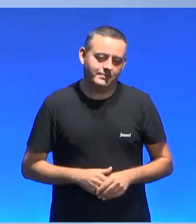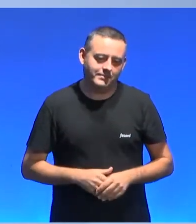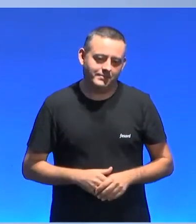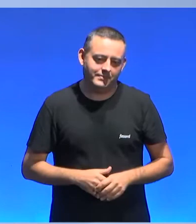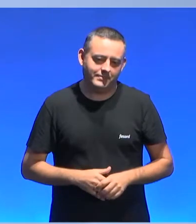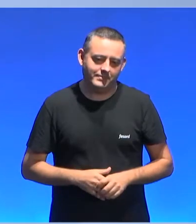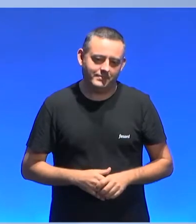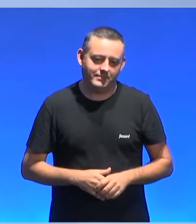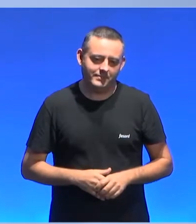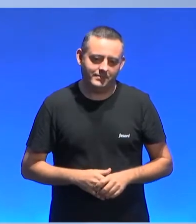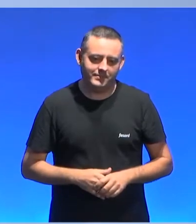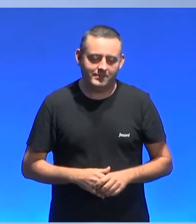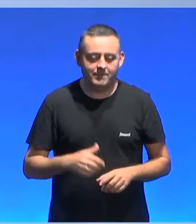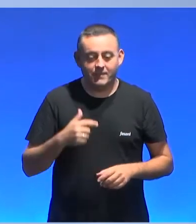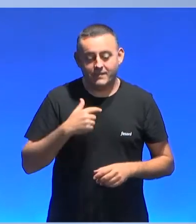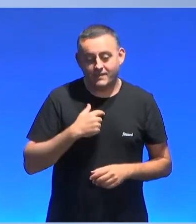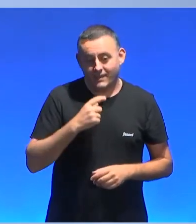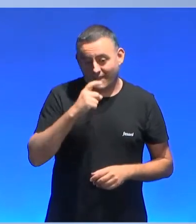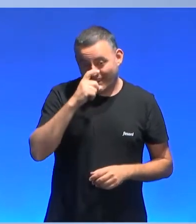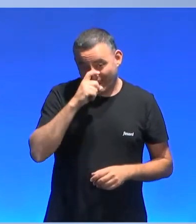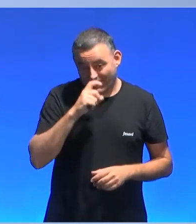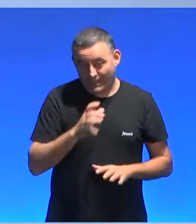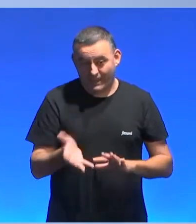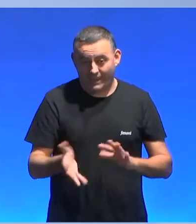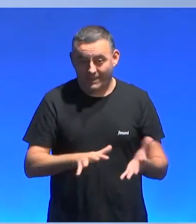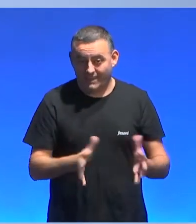una cierta edad, soy viejo,